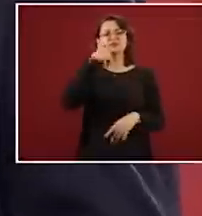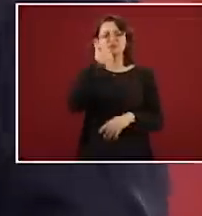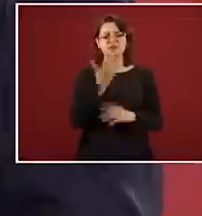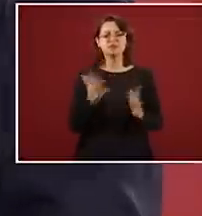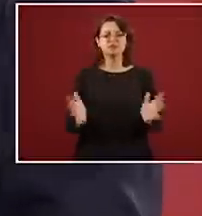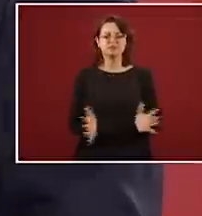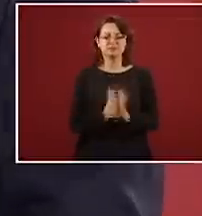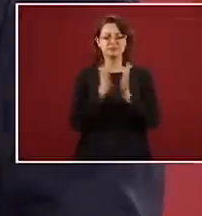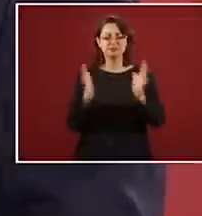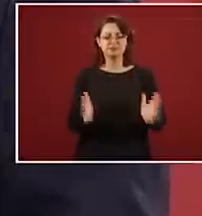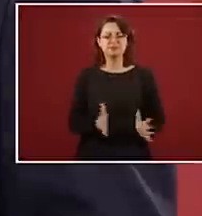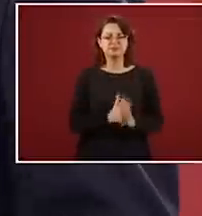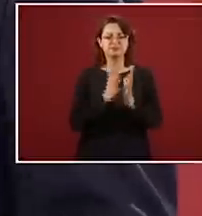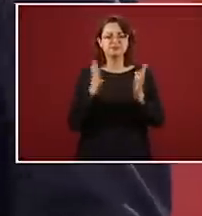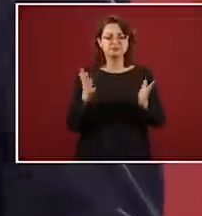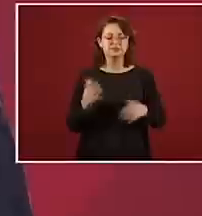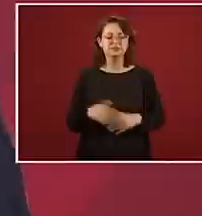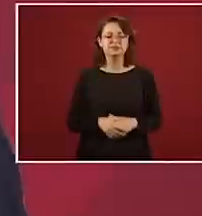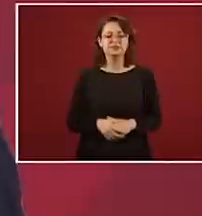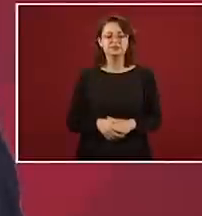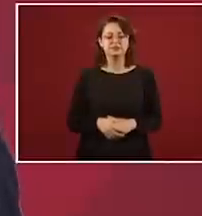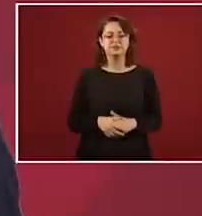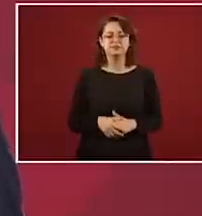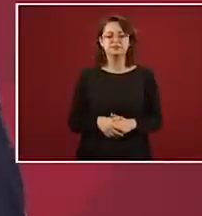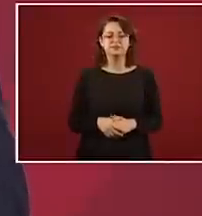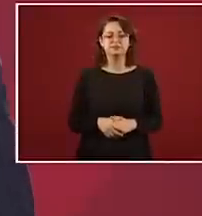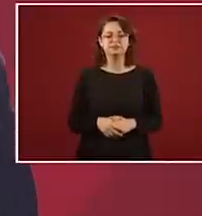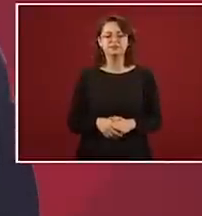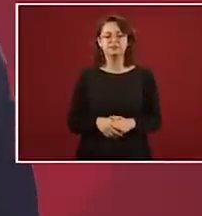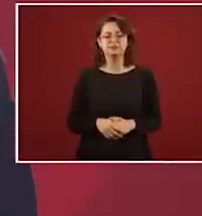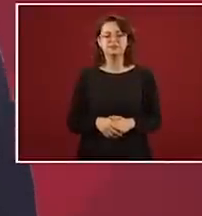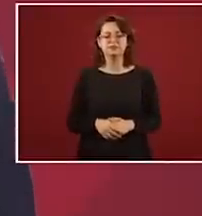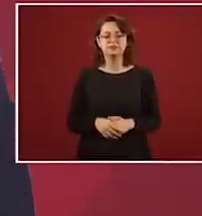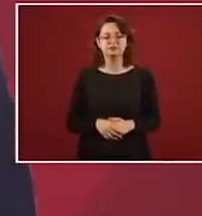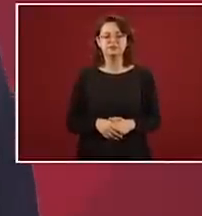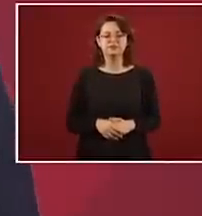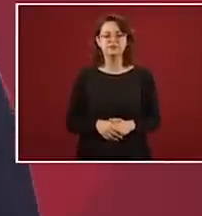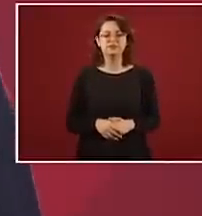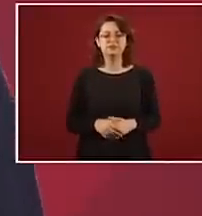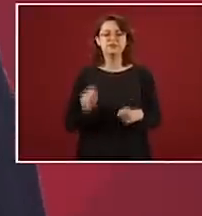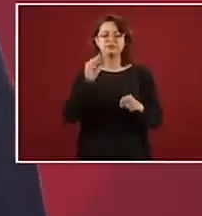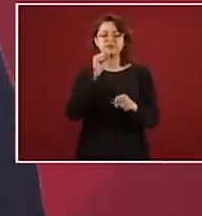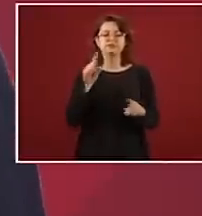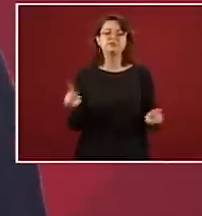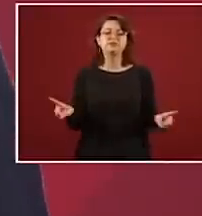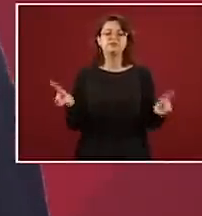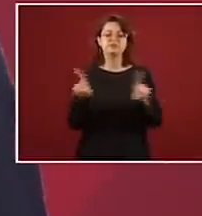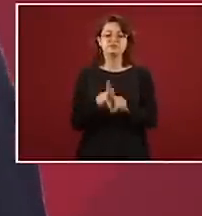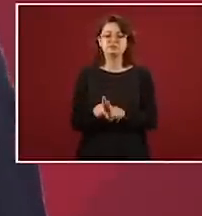participar en esta subasta y además ayudarnos,